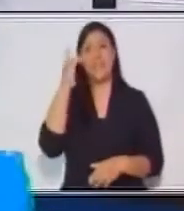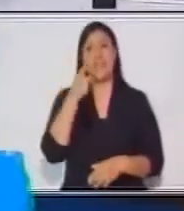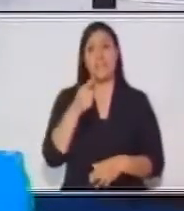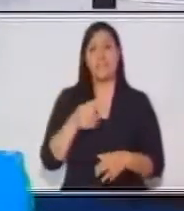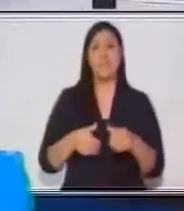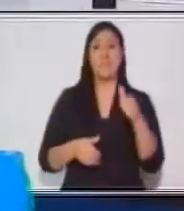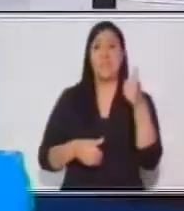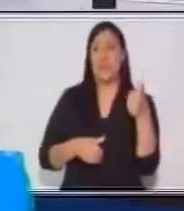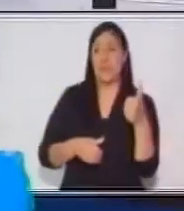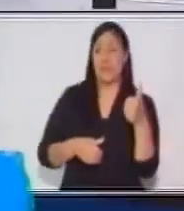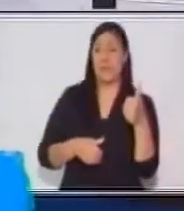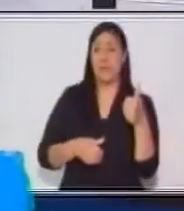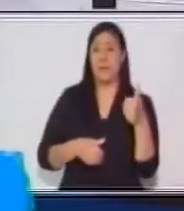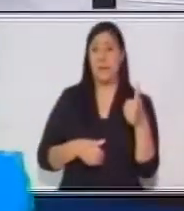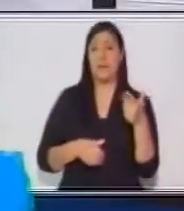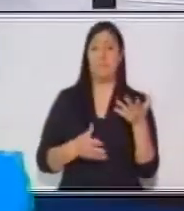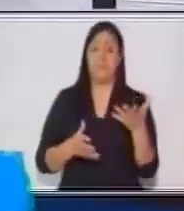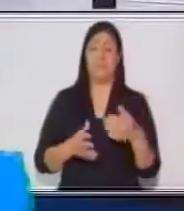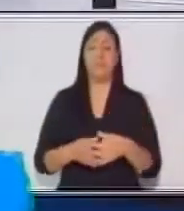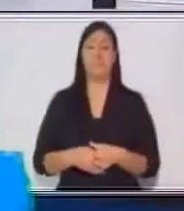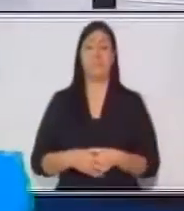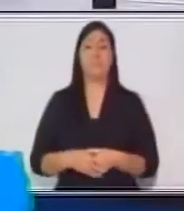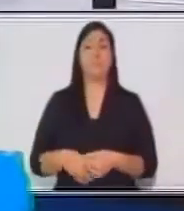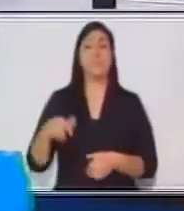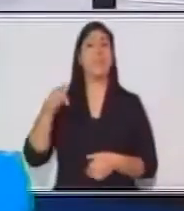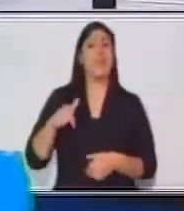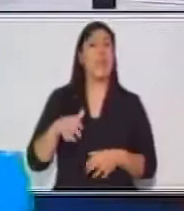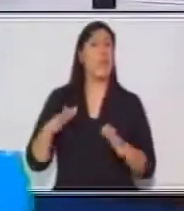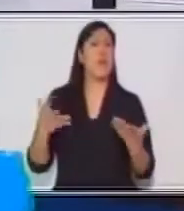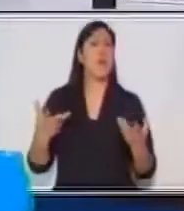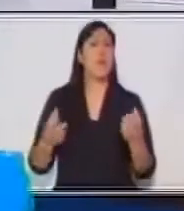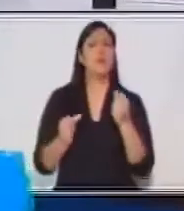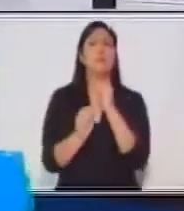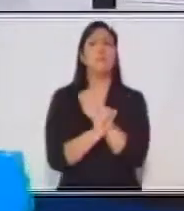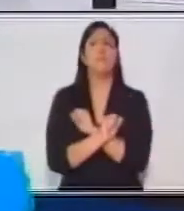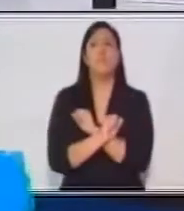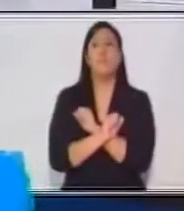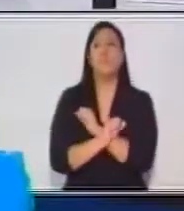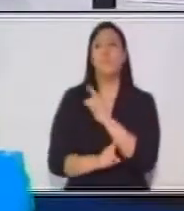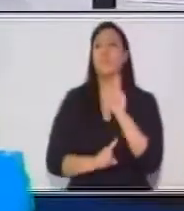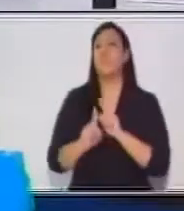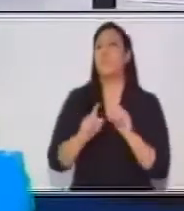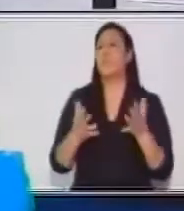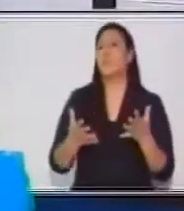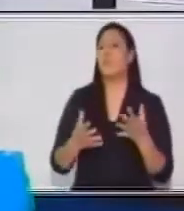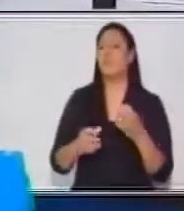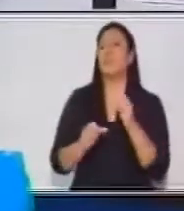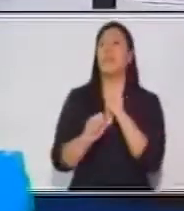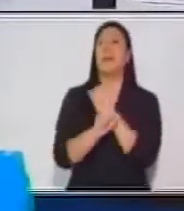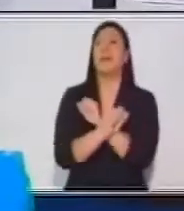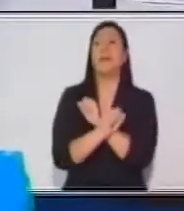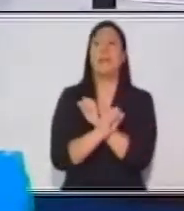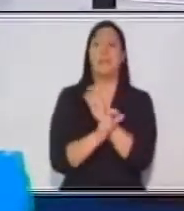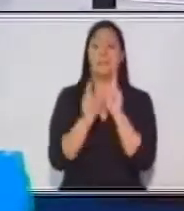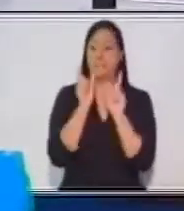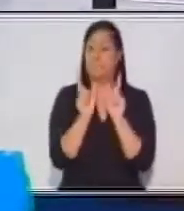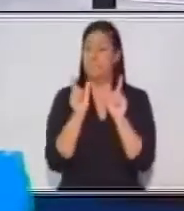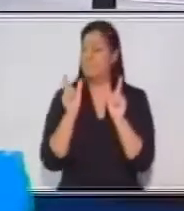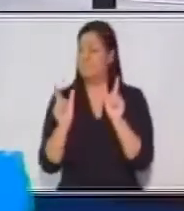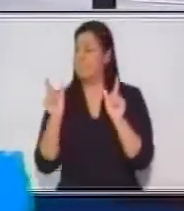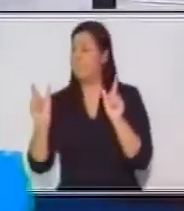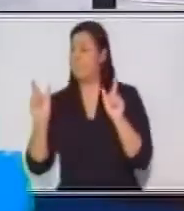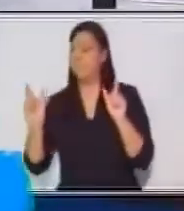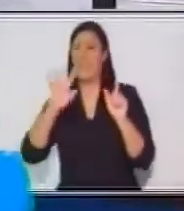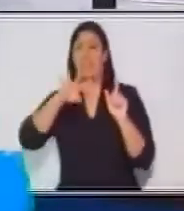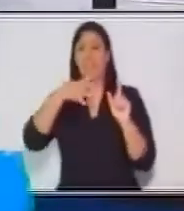A. Bien, ahora multipliquemos entonces esos valores para ir